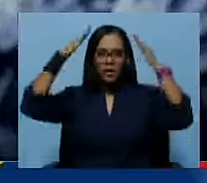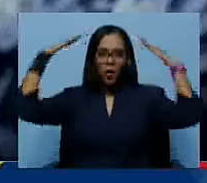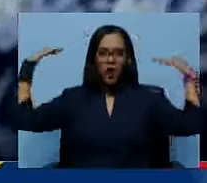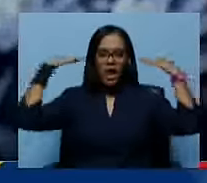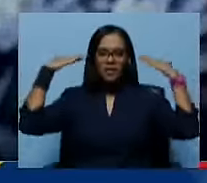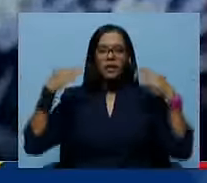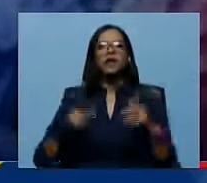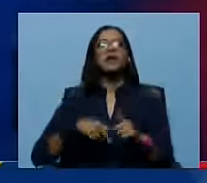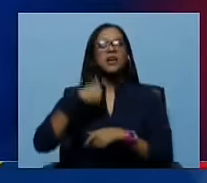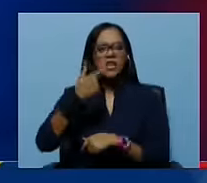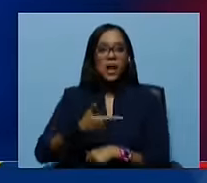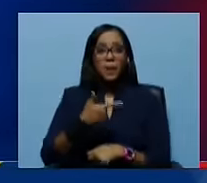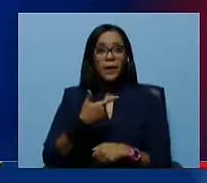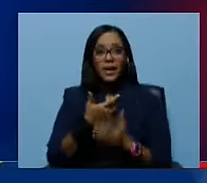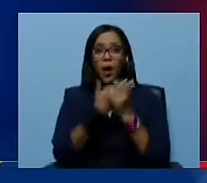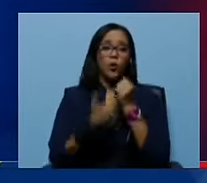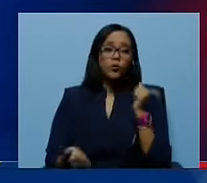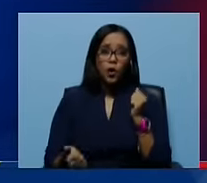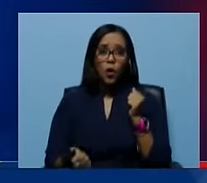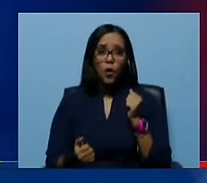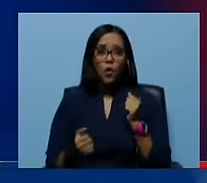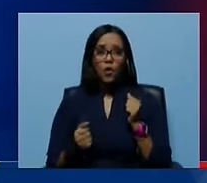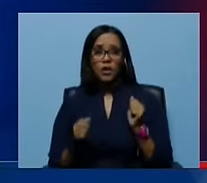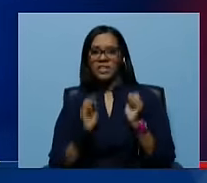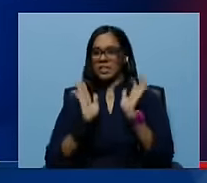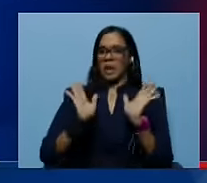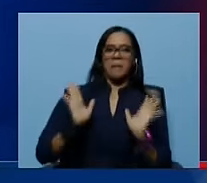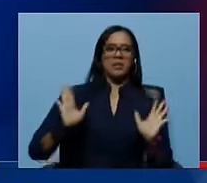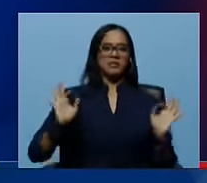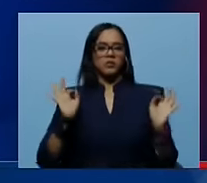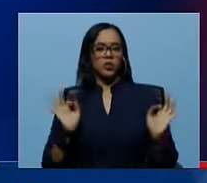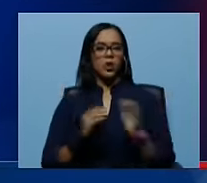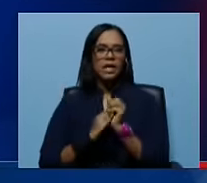Y luego huyó, tremendo líder, pues.